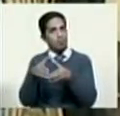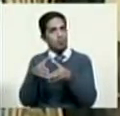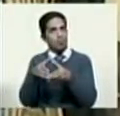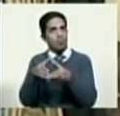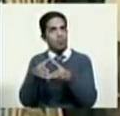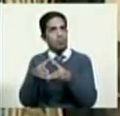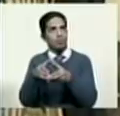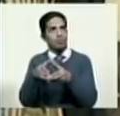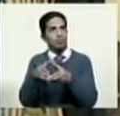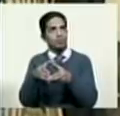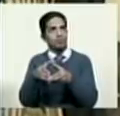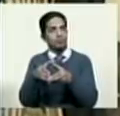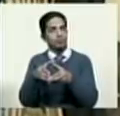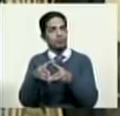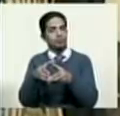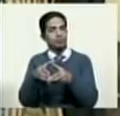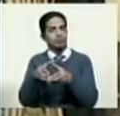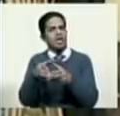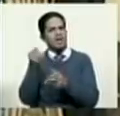para una iniciativa